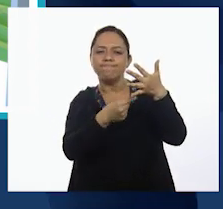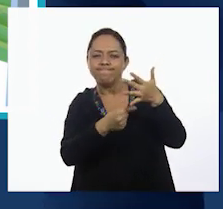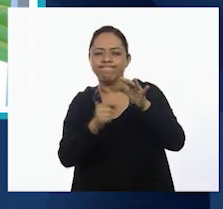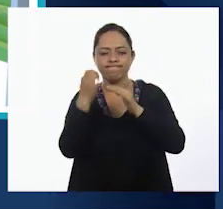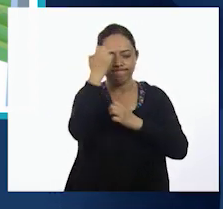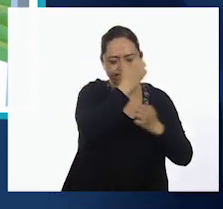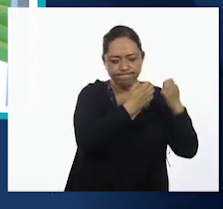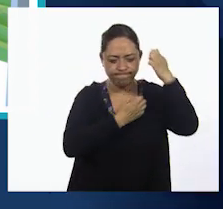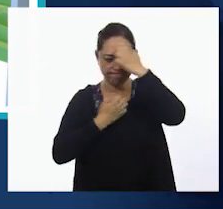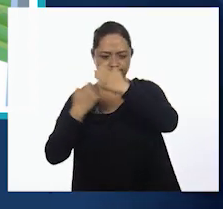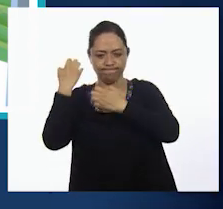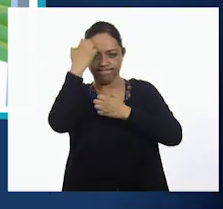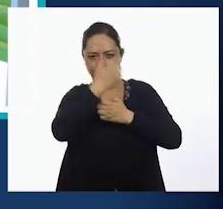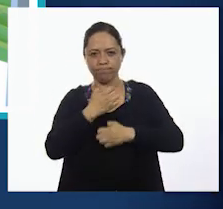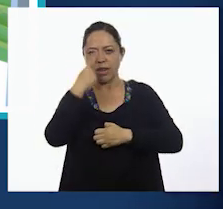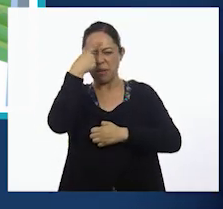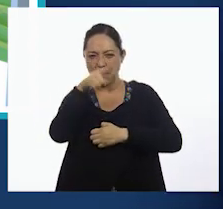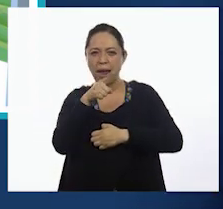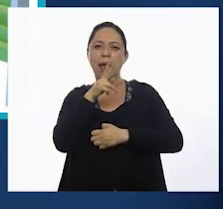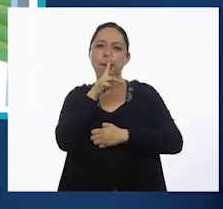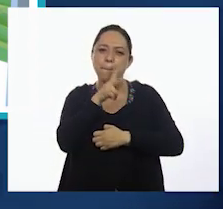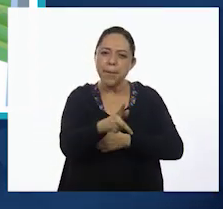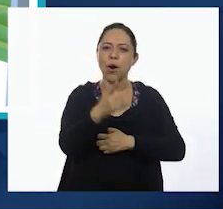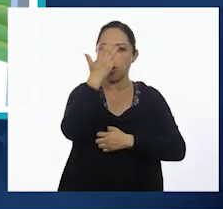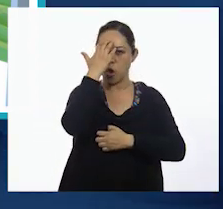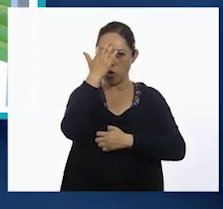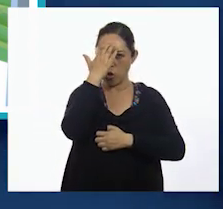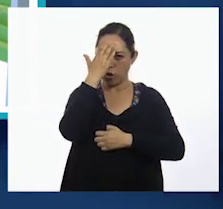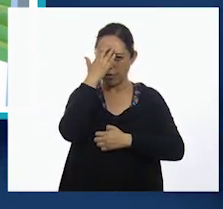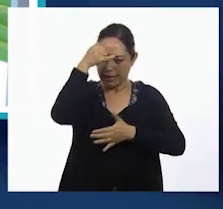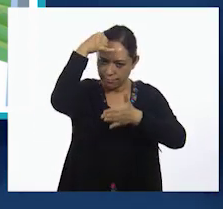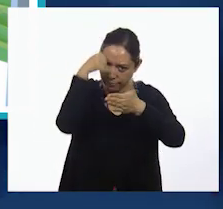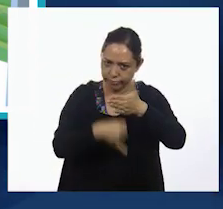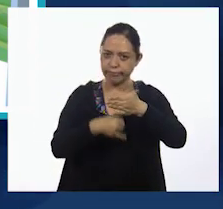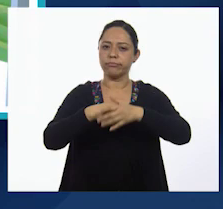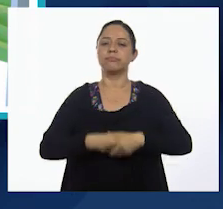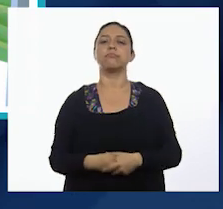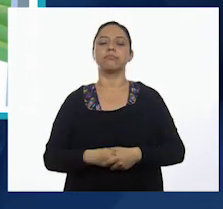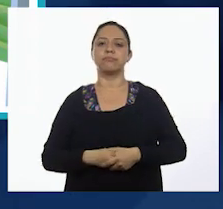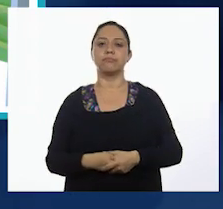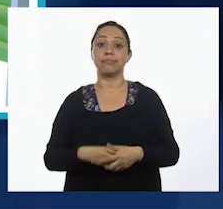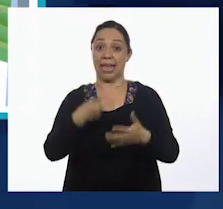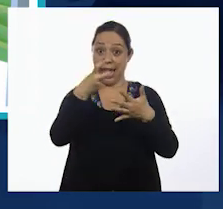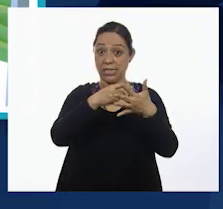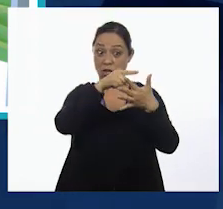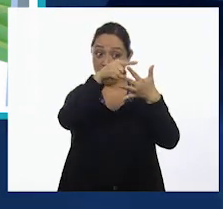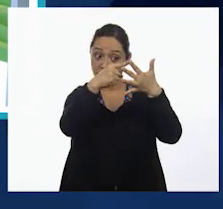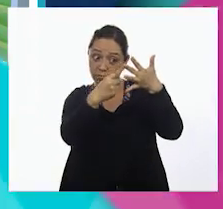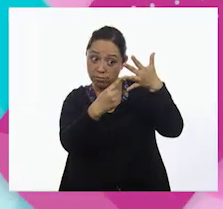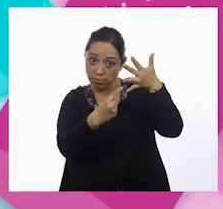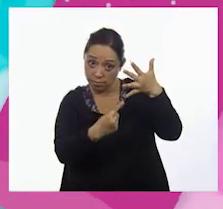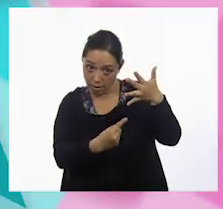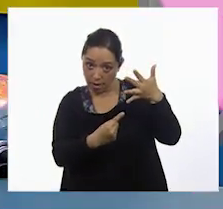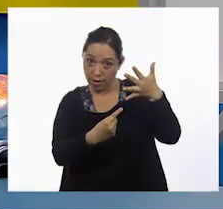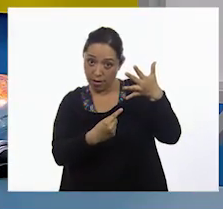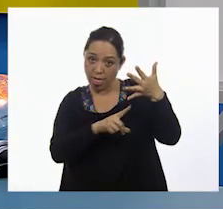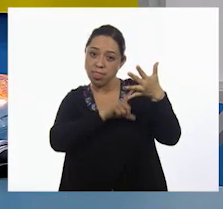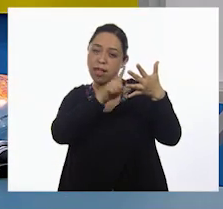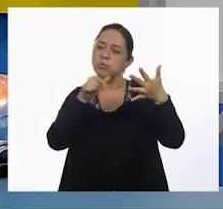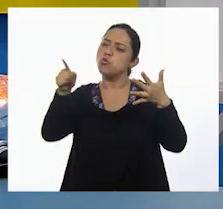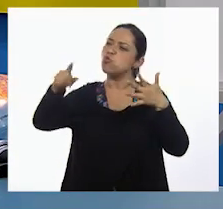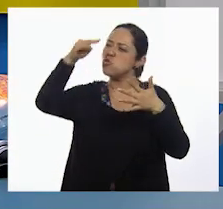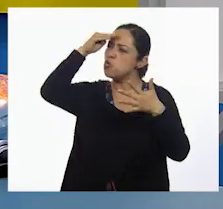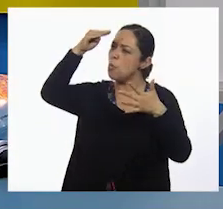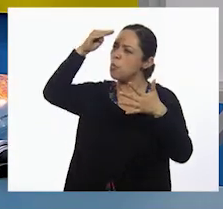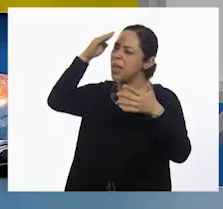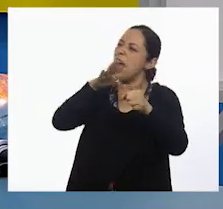revisar para conocerlos mejor. Y con todo esto, María, ya con lo que comentamos, ¿tú qué aspectos crees